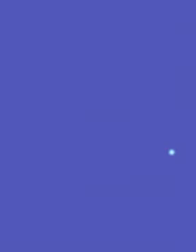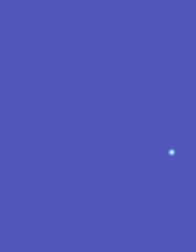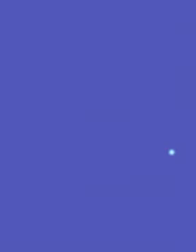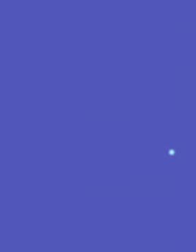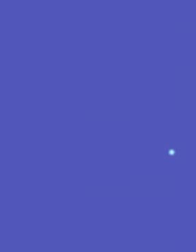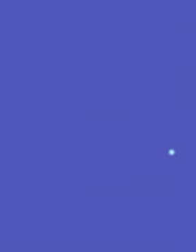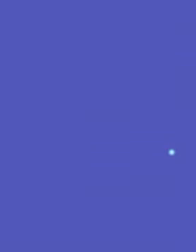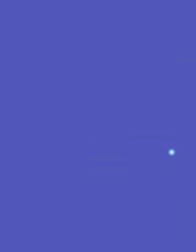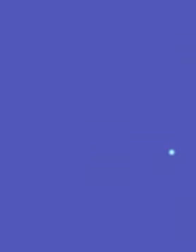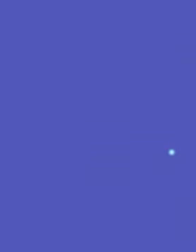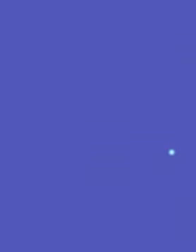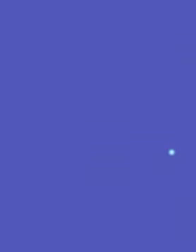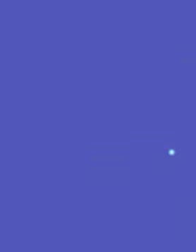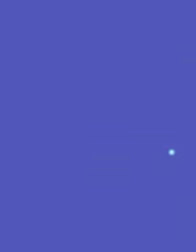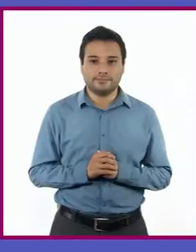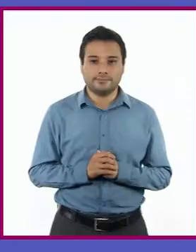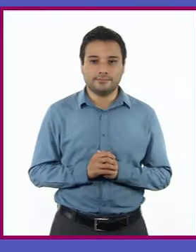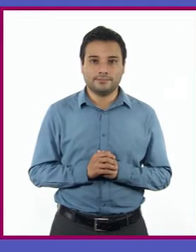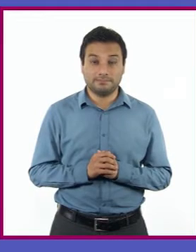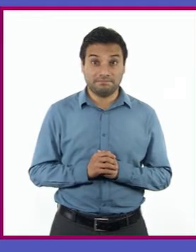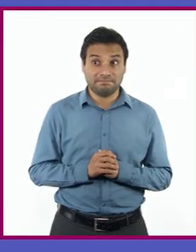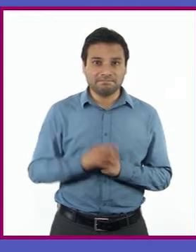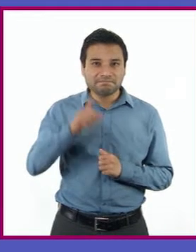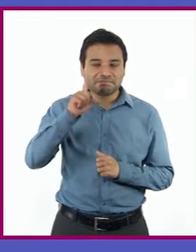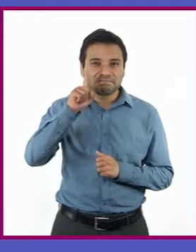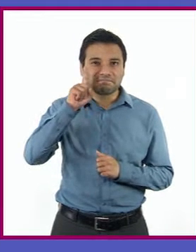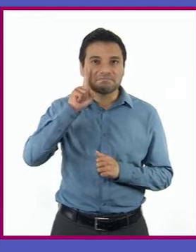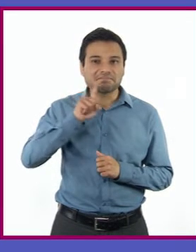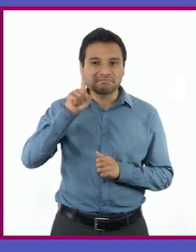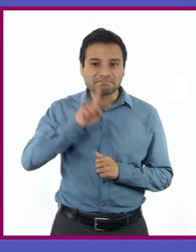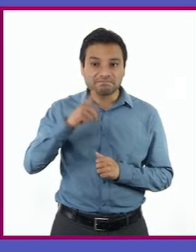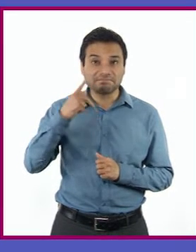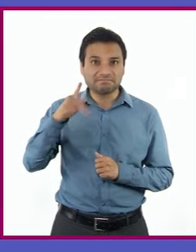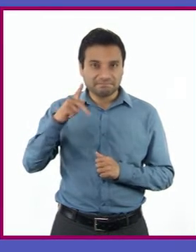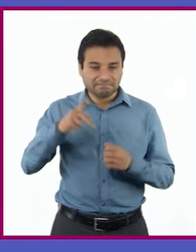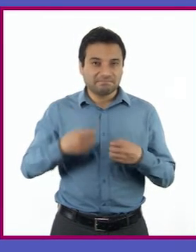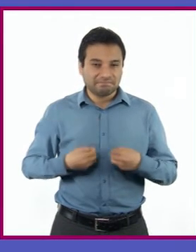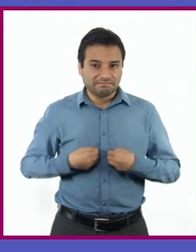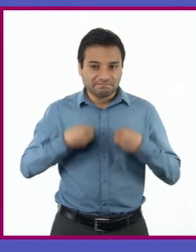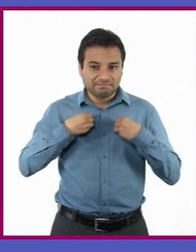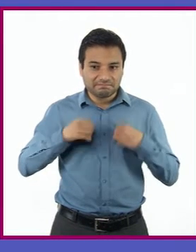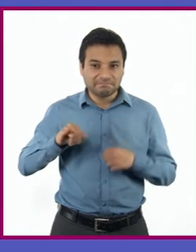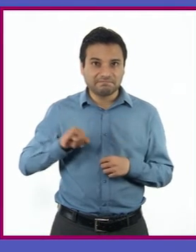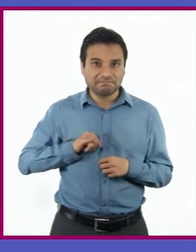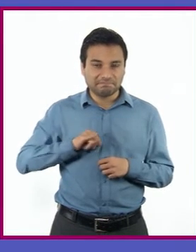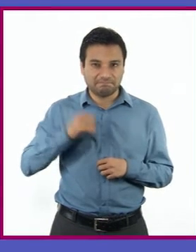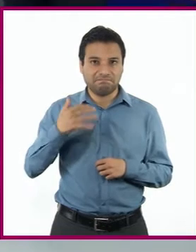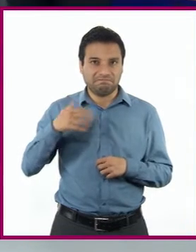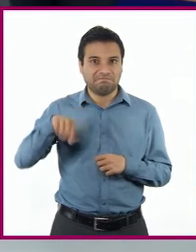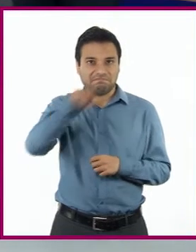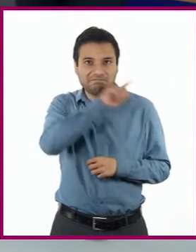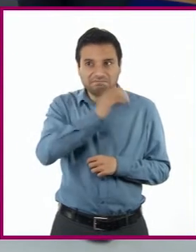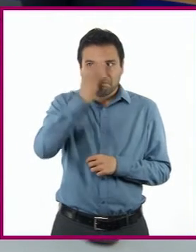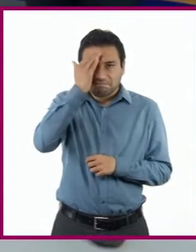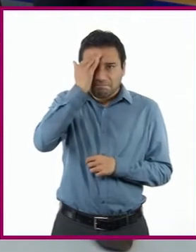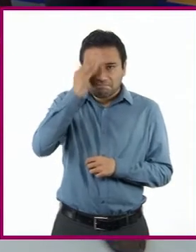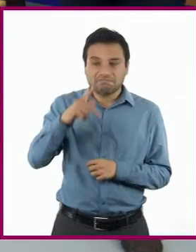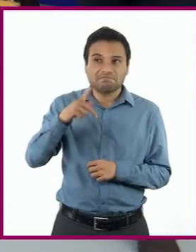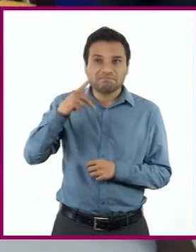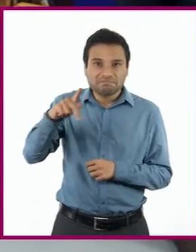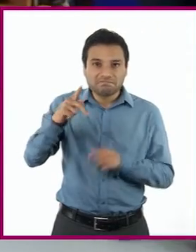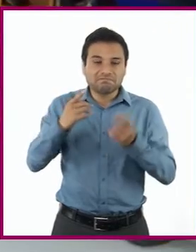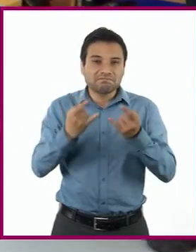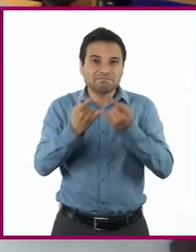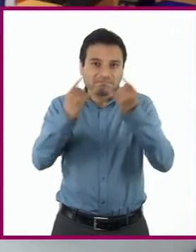Qué interesante la vida de esta activista social, ¿verdad? Estamos conociendo a través de sus vivencias